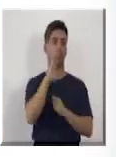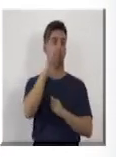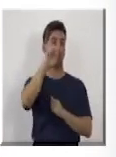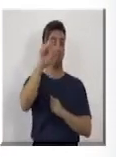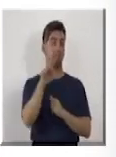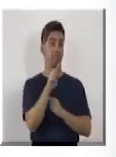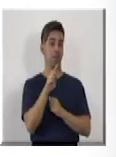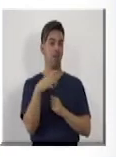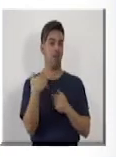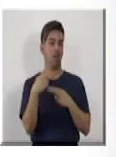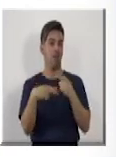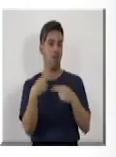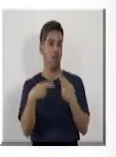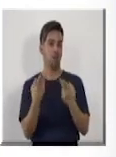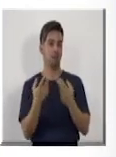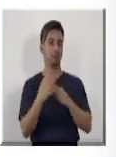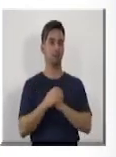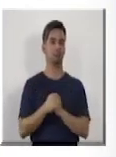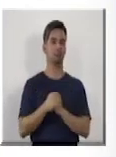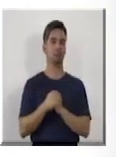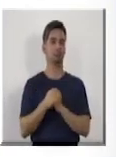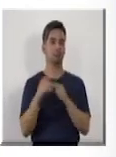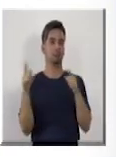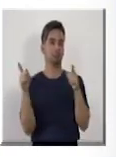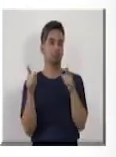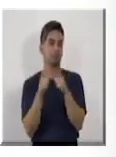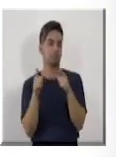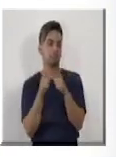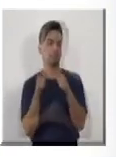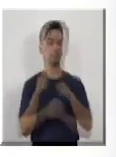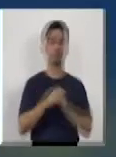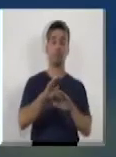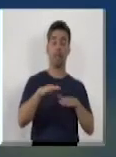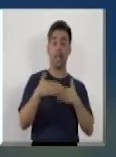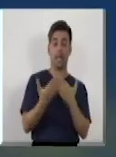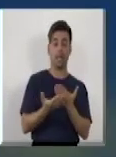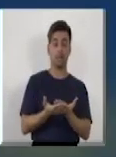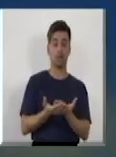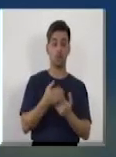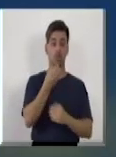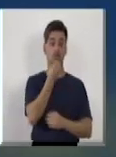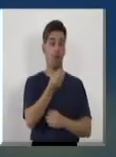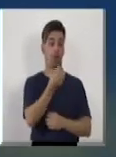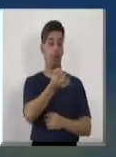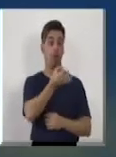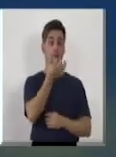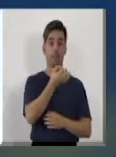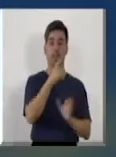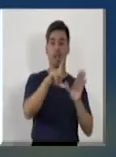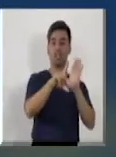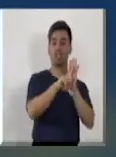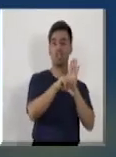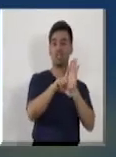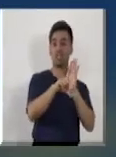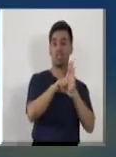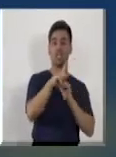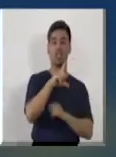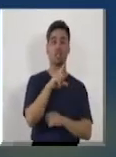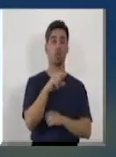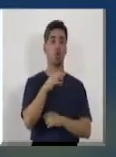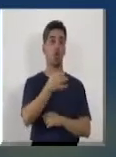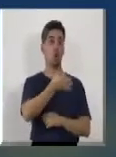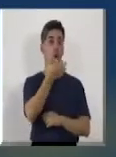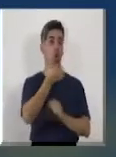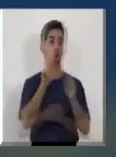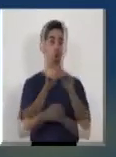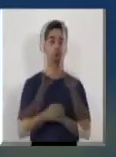o se alejan. Entonces, ¿a qué conclusión llegaron ustedes en su aula? Podemos hacer referencia a la ley cualitativa de las